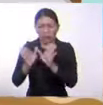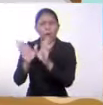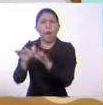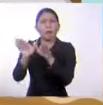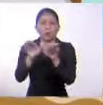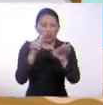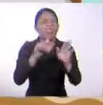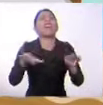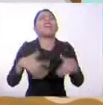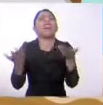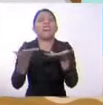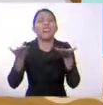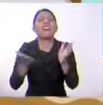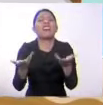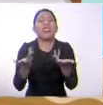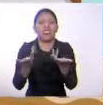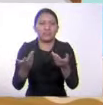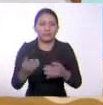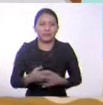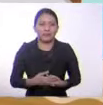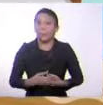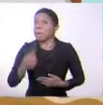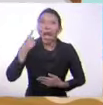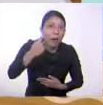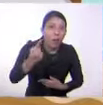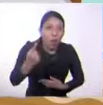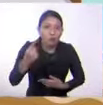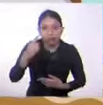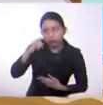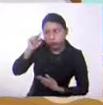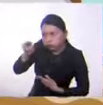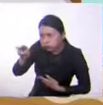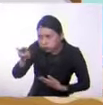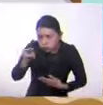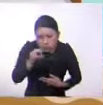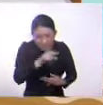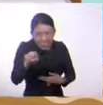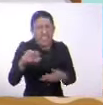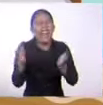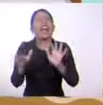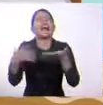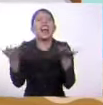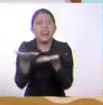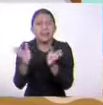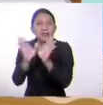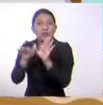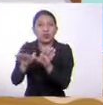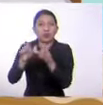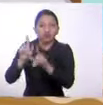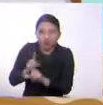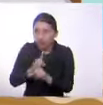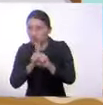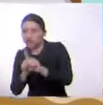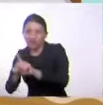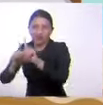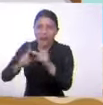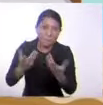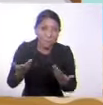mariposas? ¡Vamos al bosque a observarlas! ¡Sí! Y a seguirlas a donde